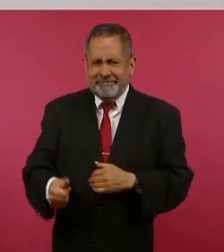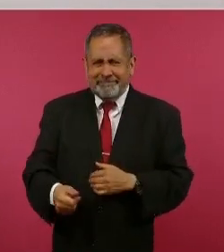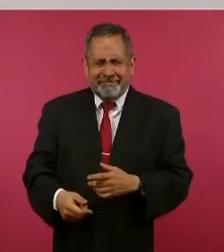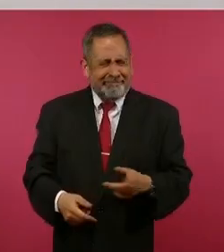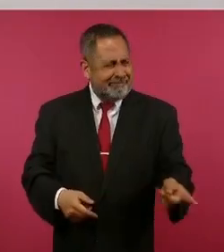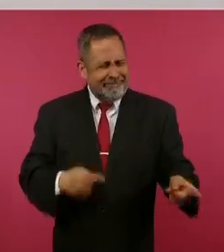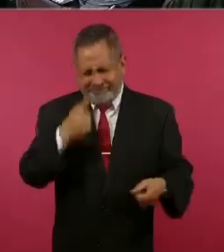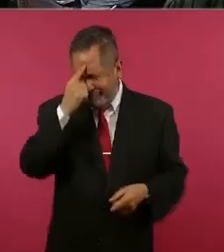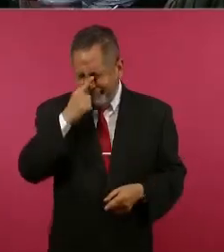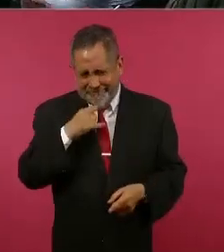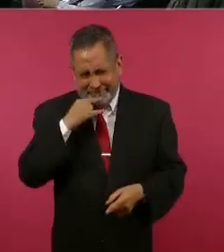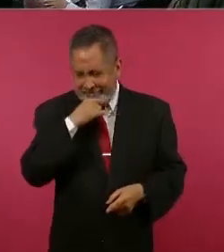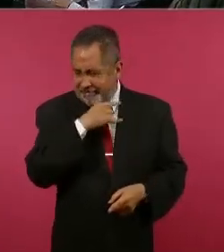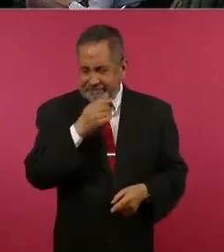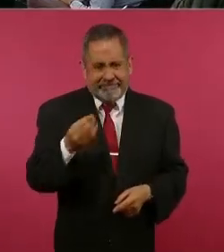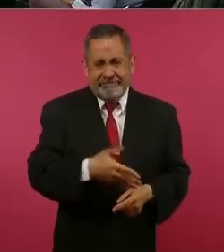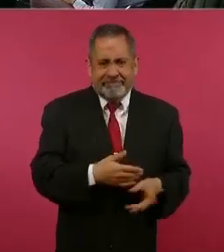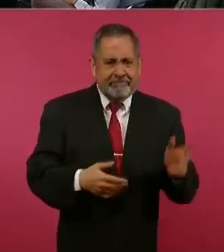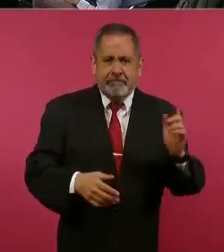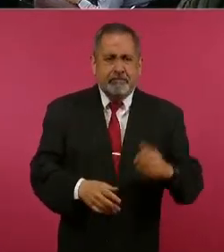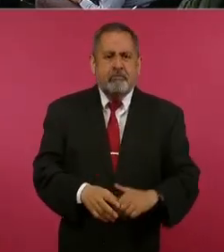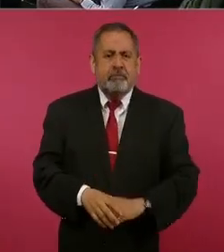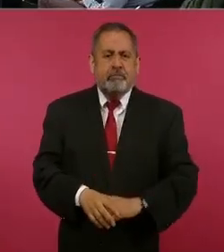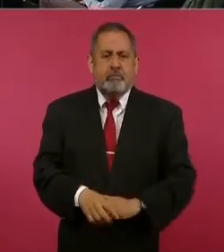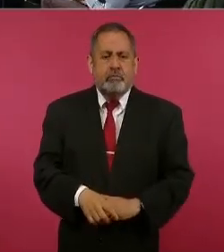nivel de cinismo.